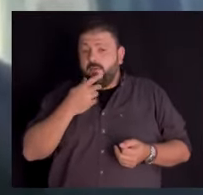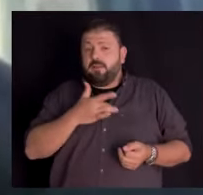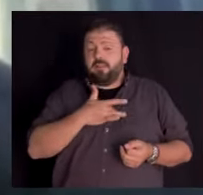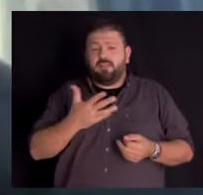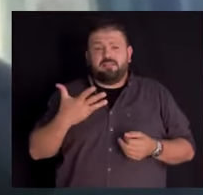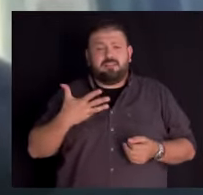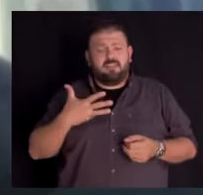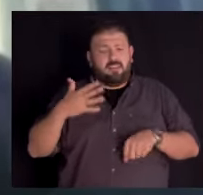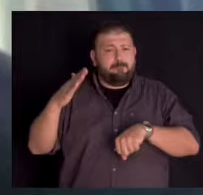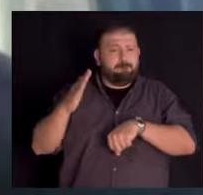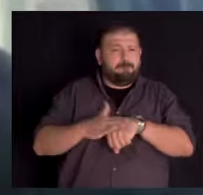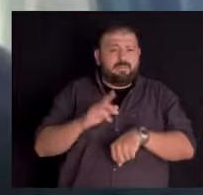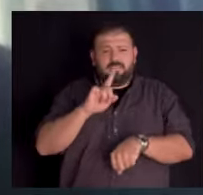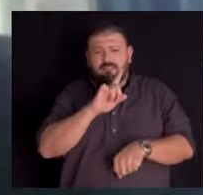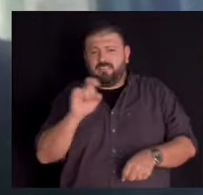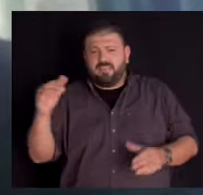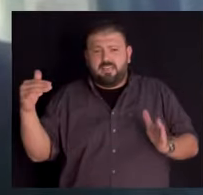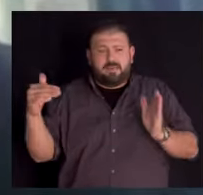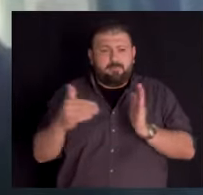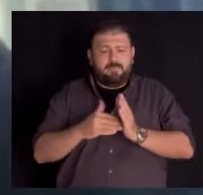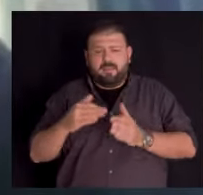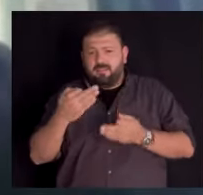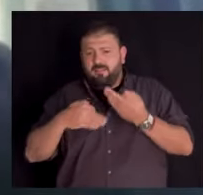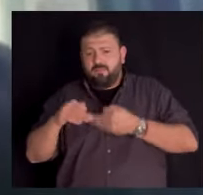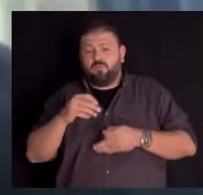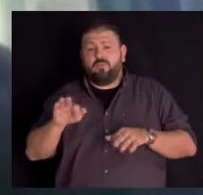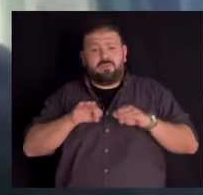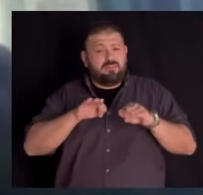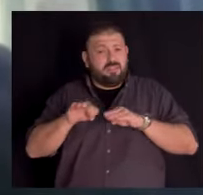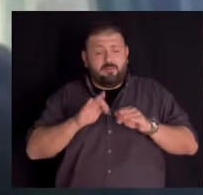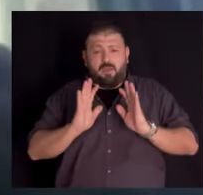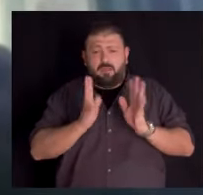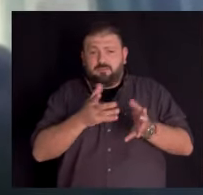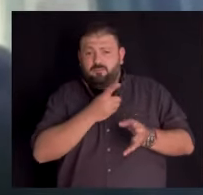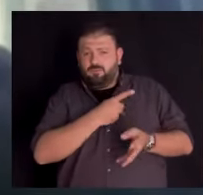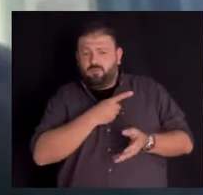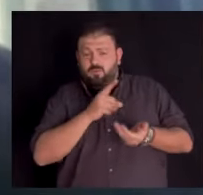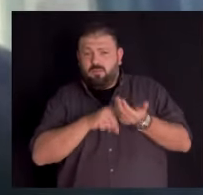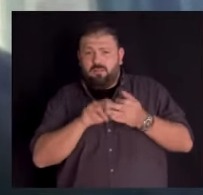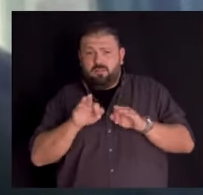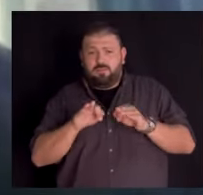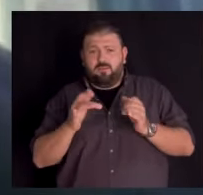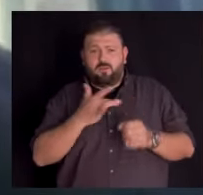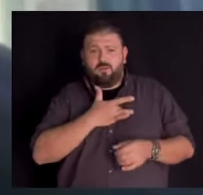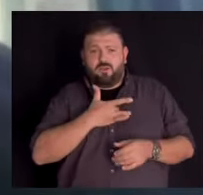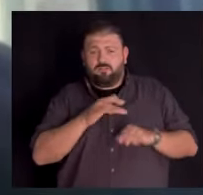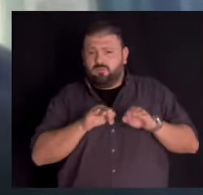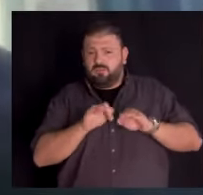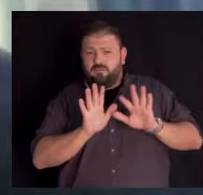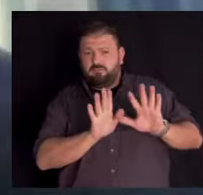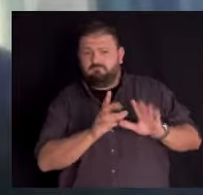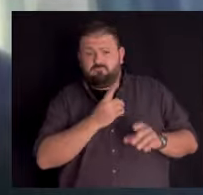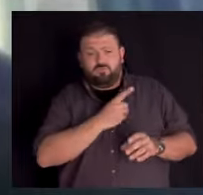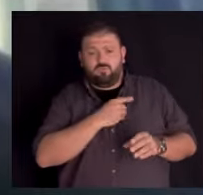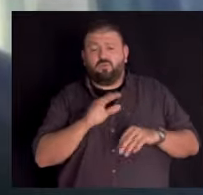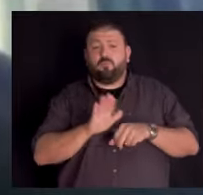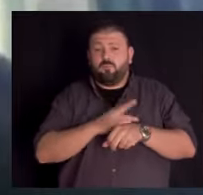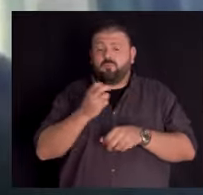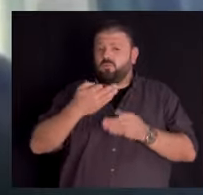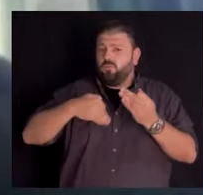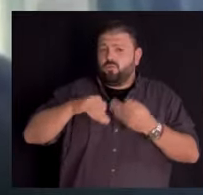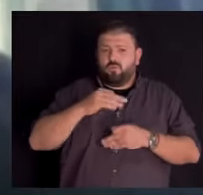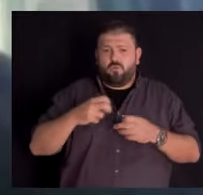100.000 neuronas que son autónomas, que ellas trabajan por sí solas, ¿sí? Entonces, todo el sistema